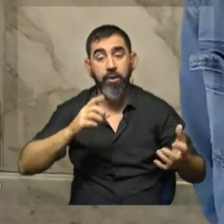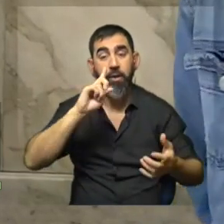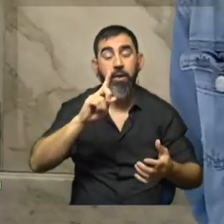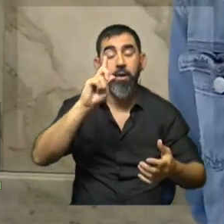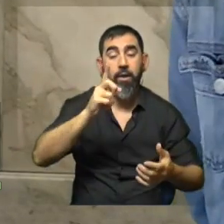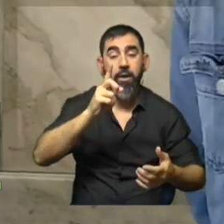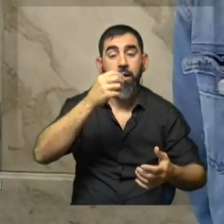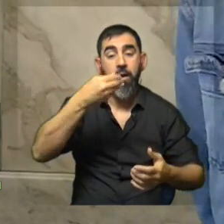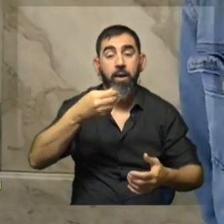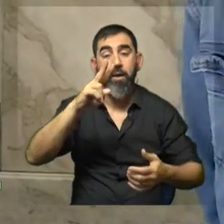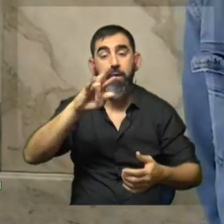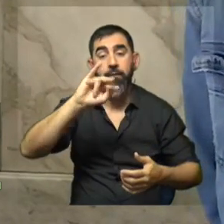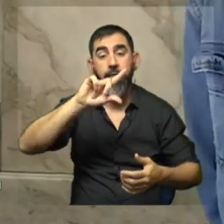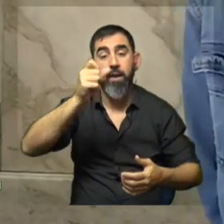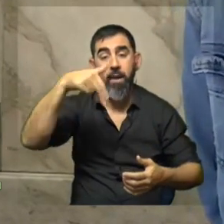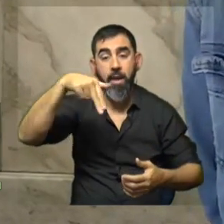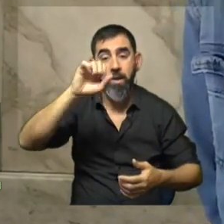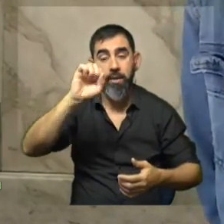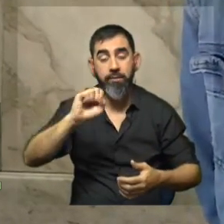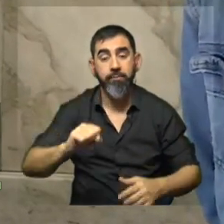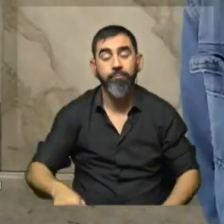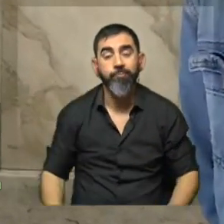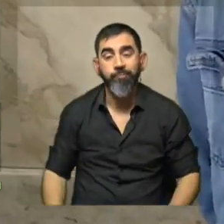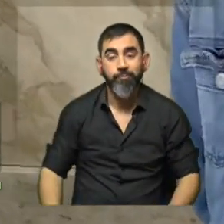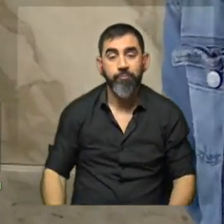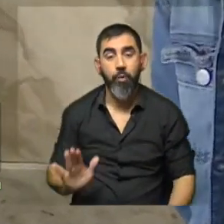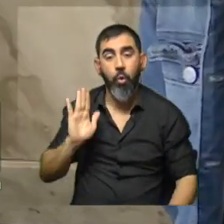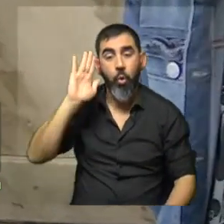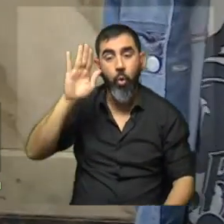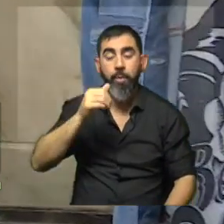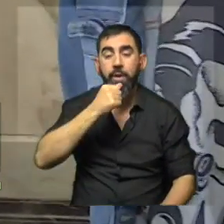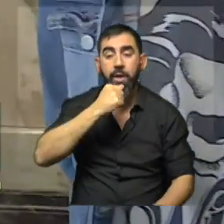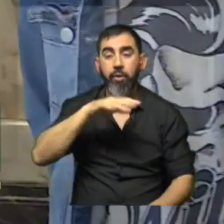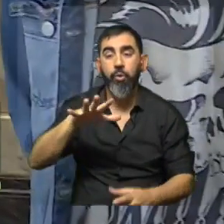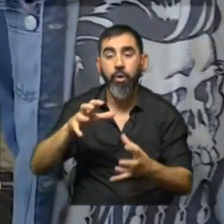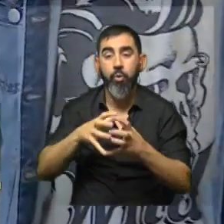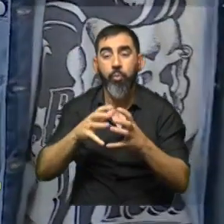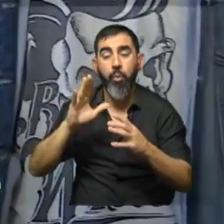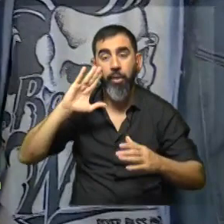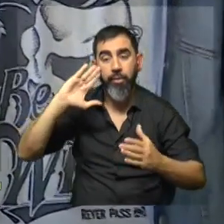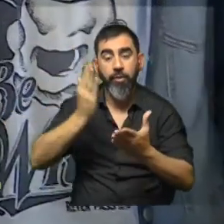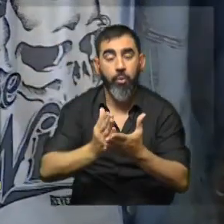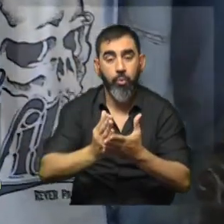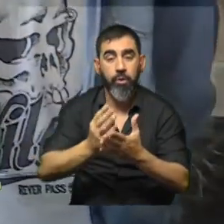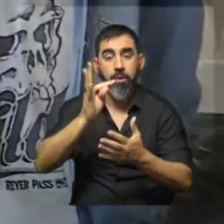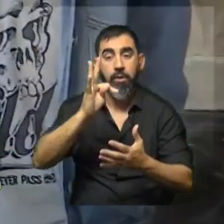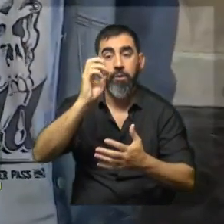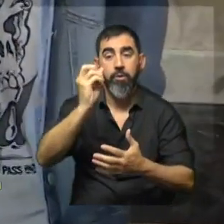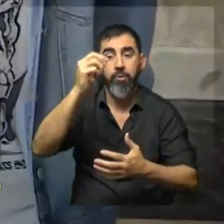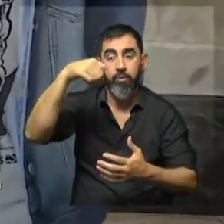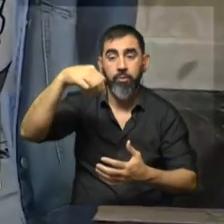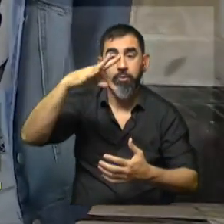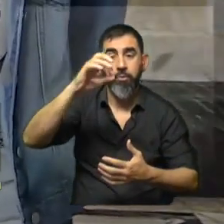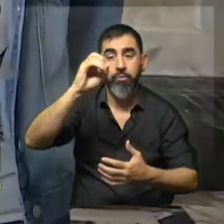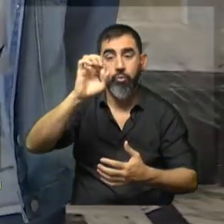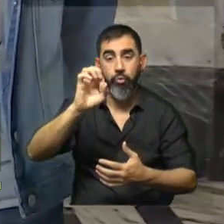Gavilanes, el protagonista de El Gavilán y su banda, homenajeando a la histórica banda postdictadura Los Tontos, banda importantísima en la